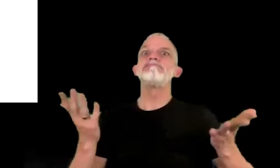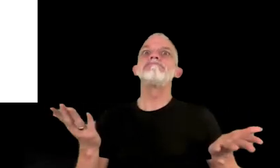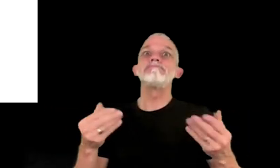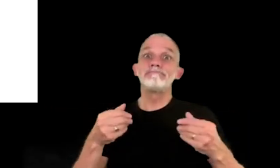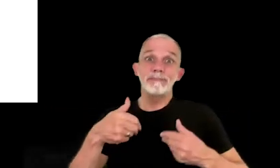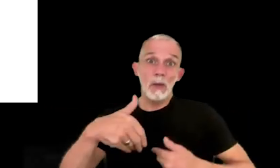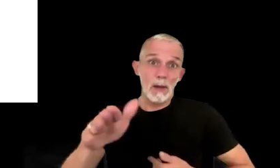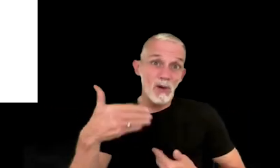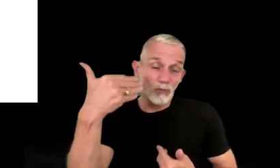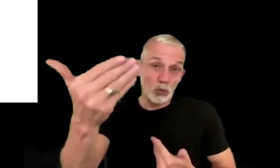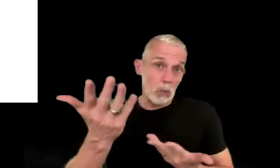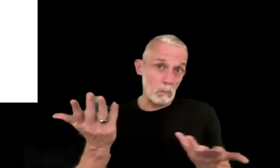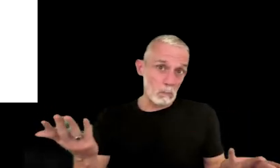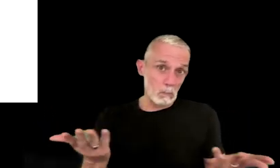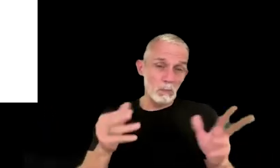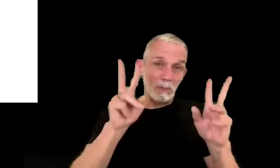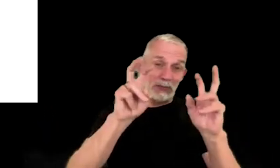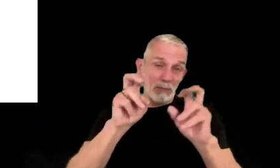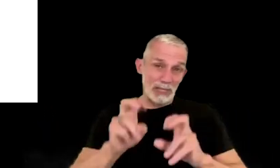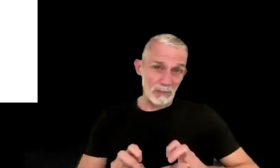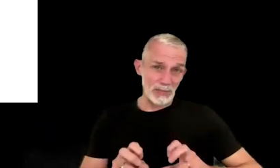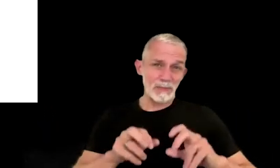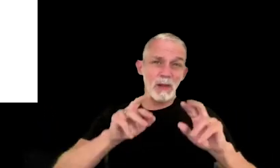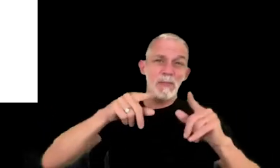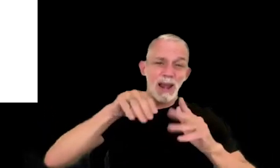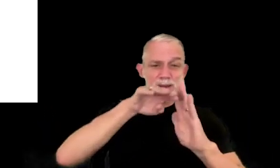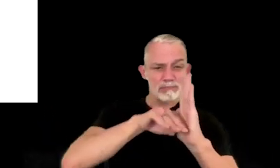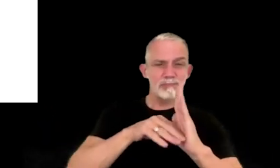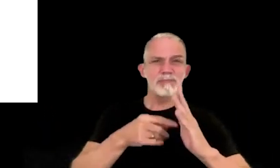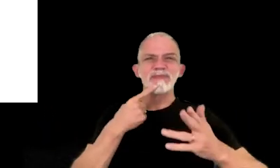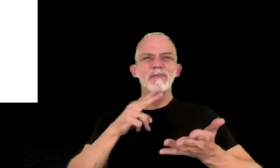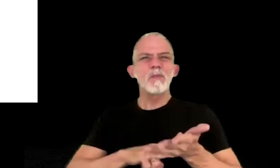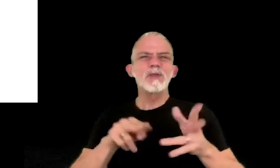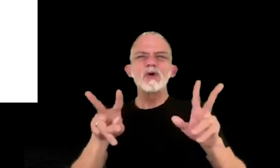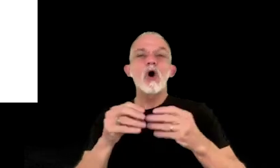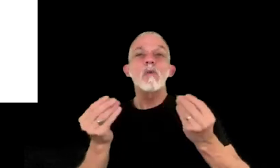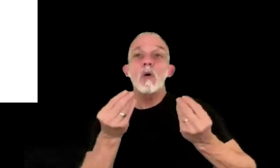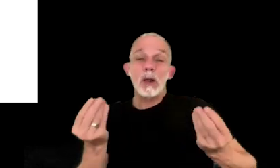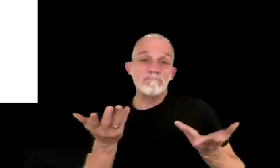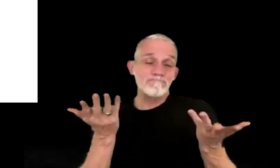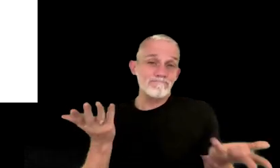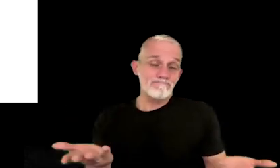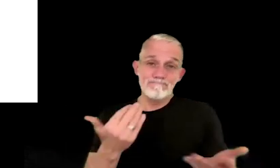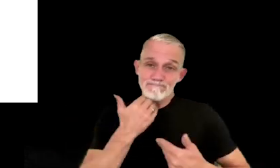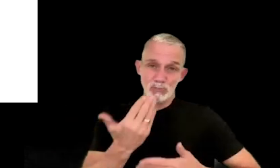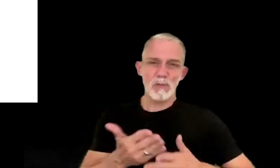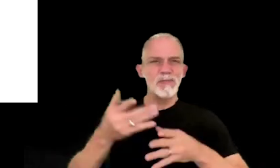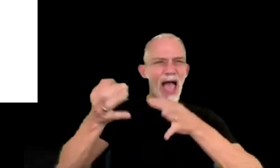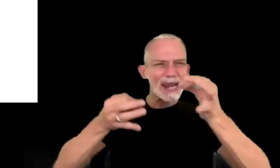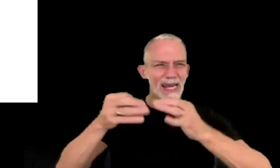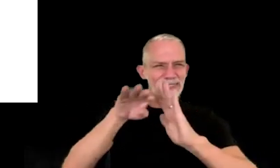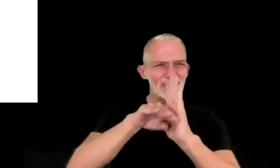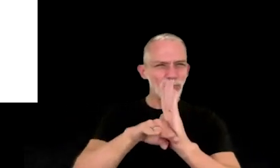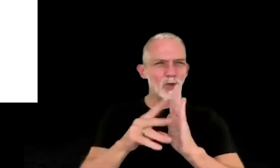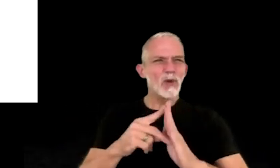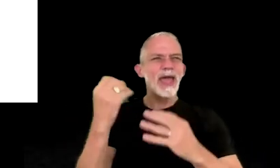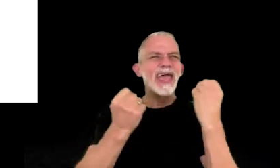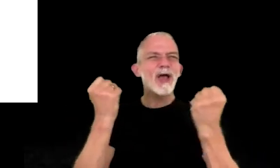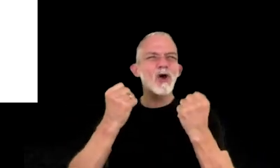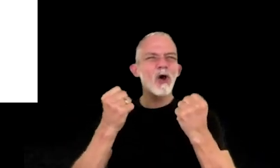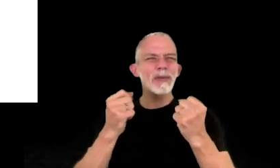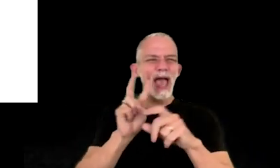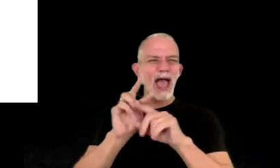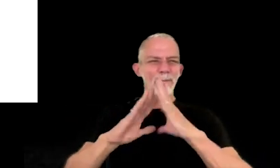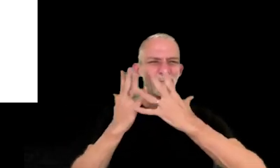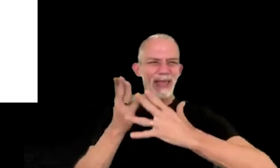a futuro con estos temas en nuestra política fiscal? ¿Qué se va a hacer con este tema? Analizamos nosotros la economía ambiental, cuáles son